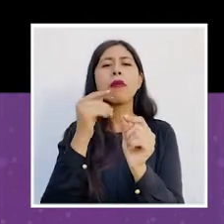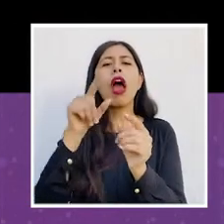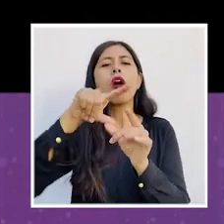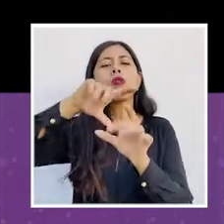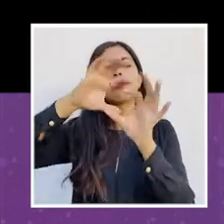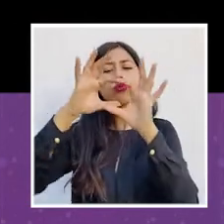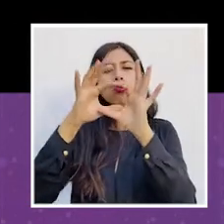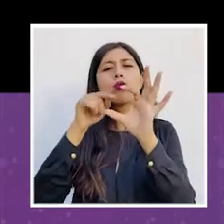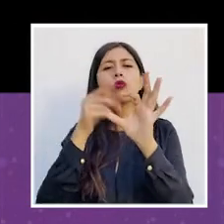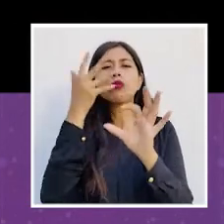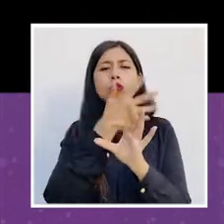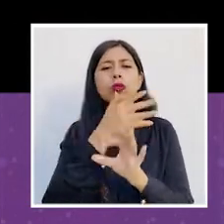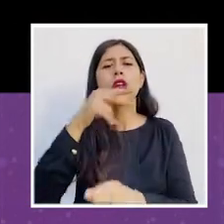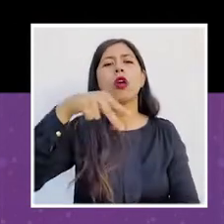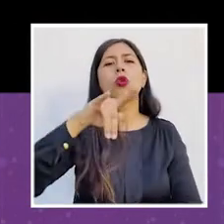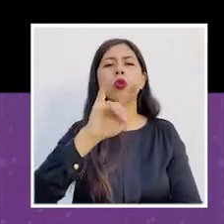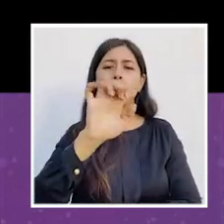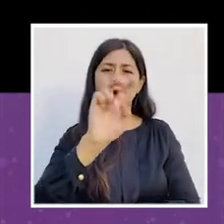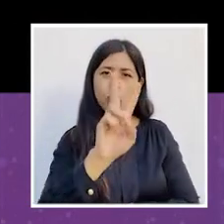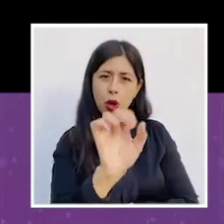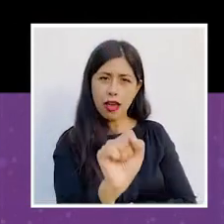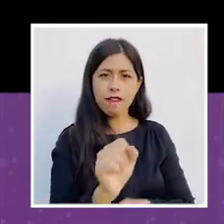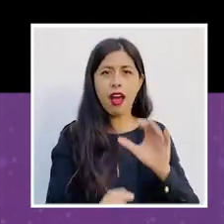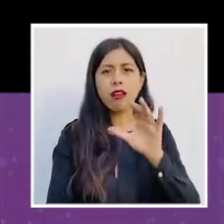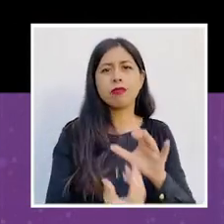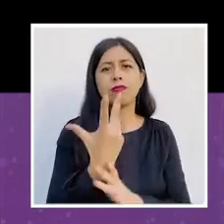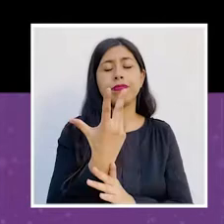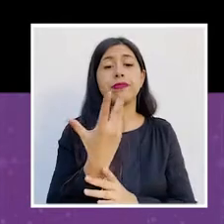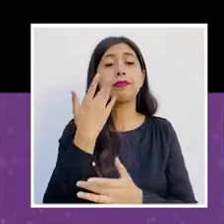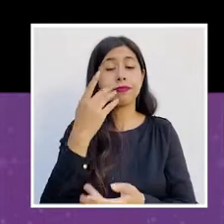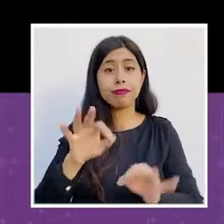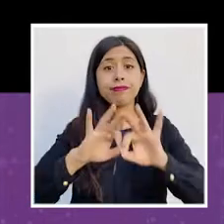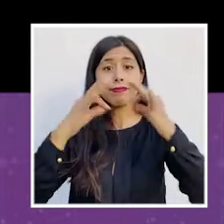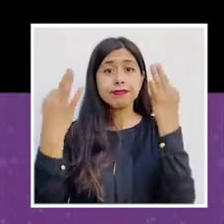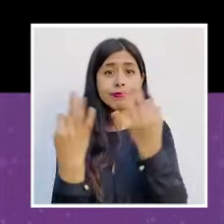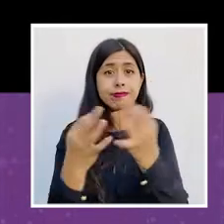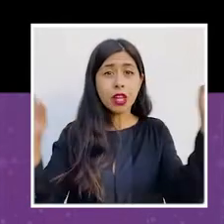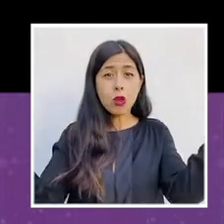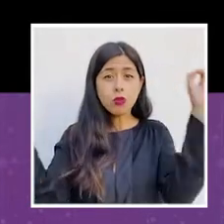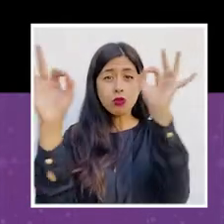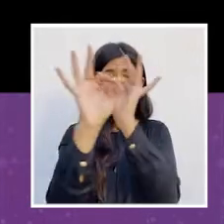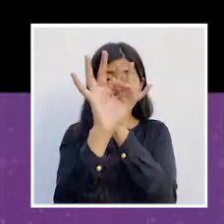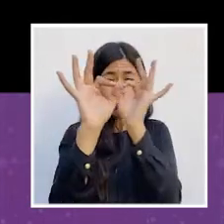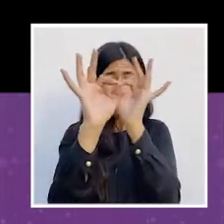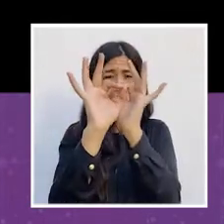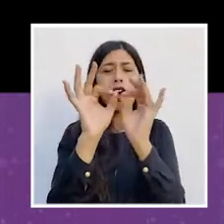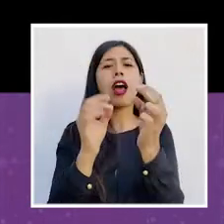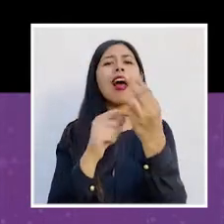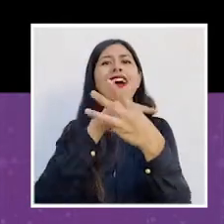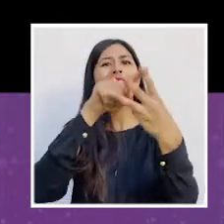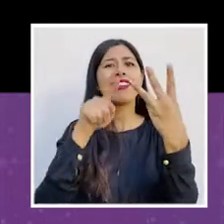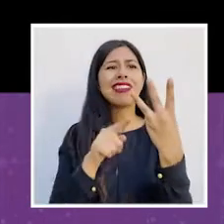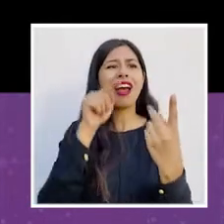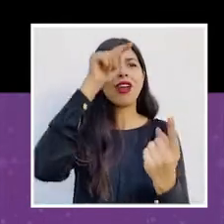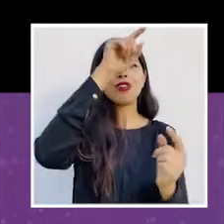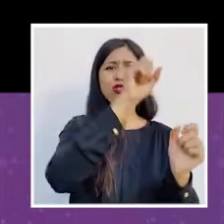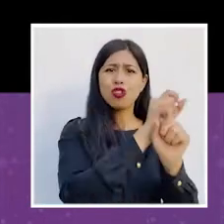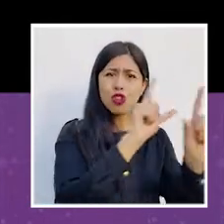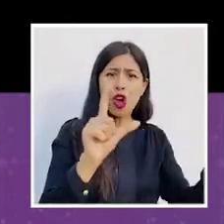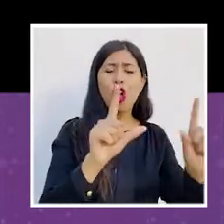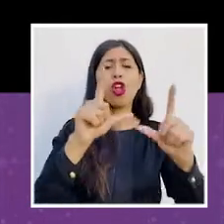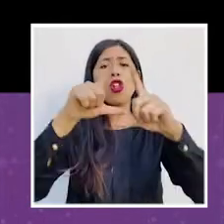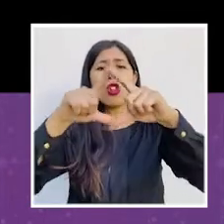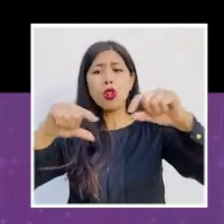que es que ocurra un eclipse total de sol, los tres cuerpos tienen que estar